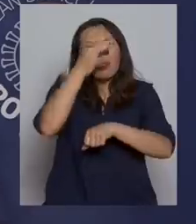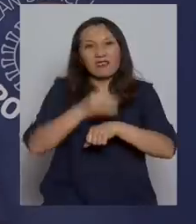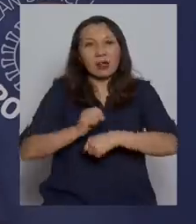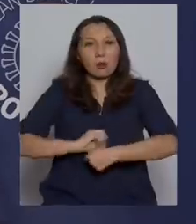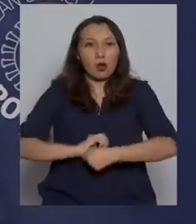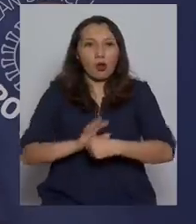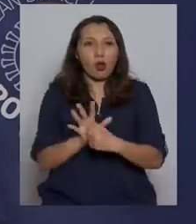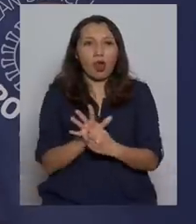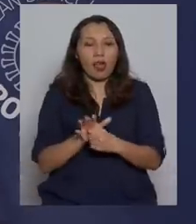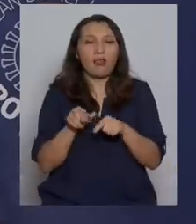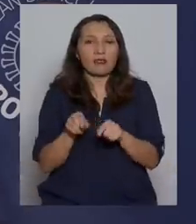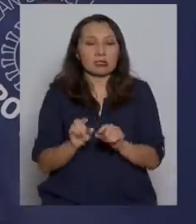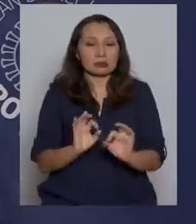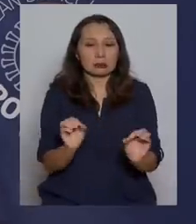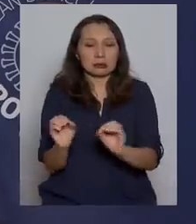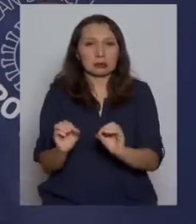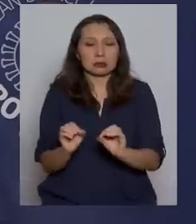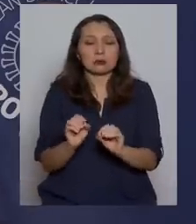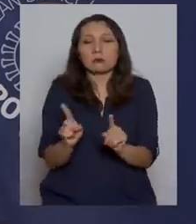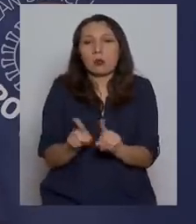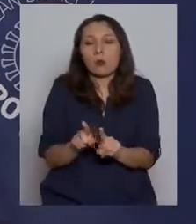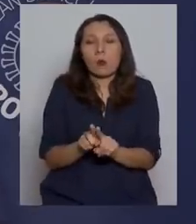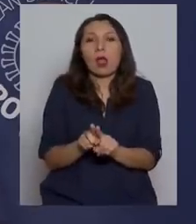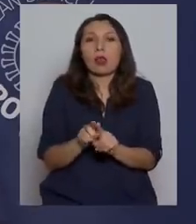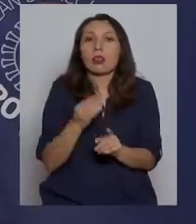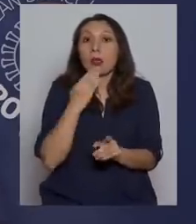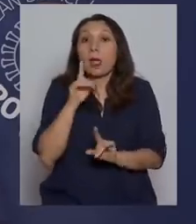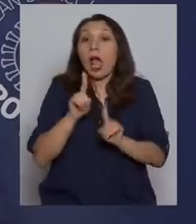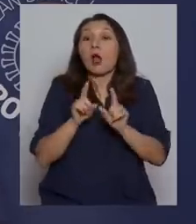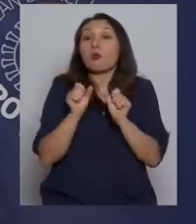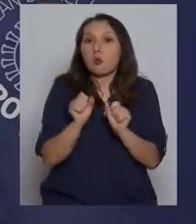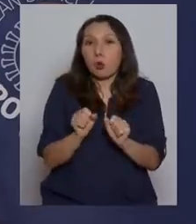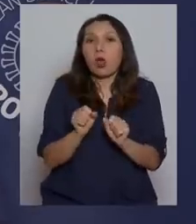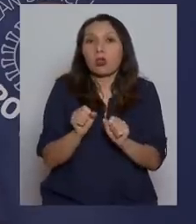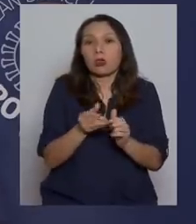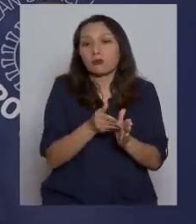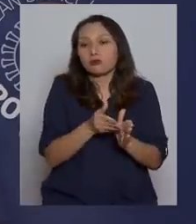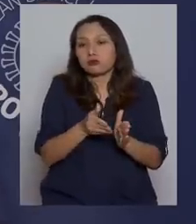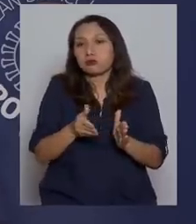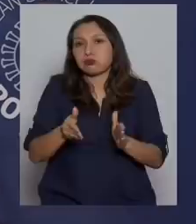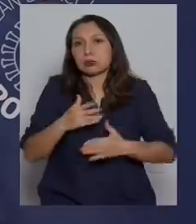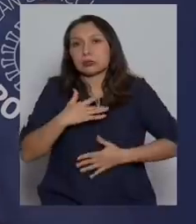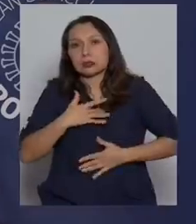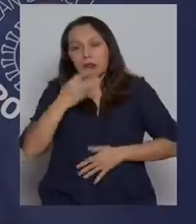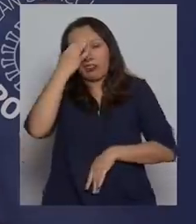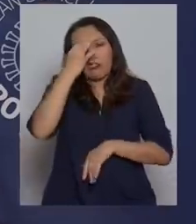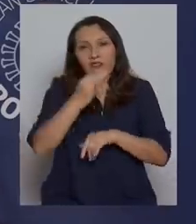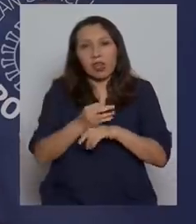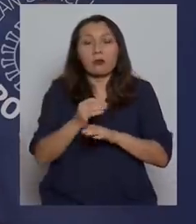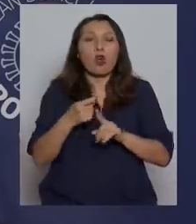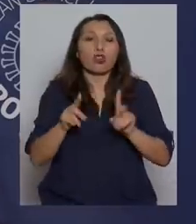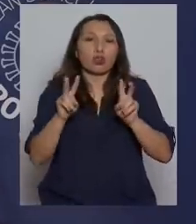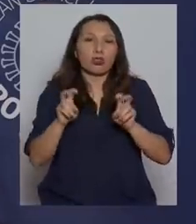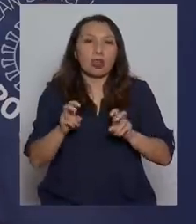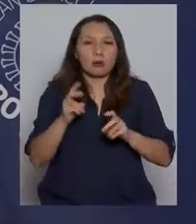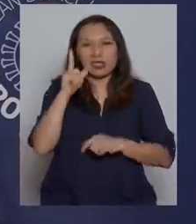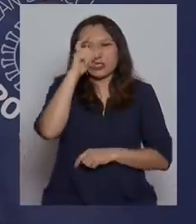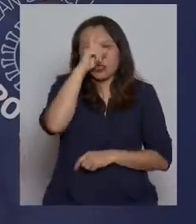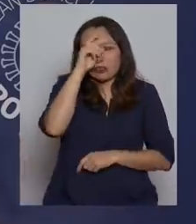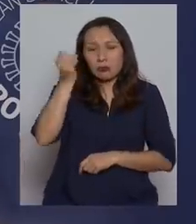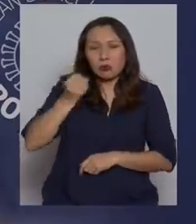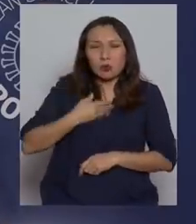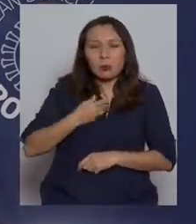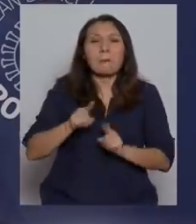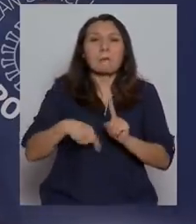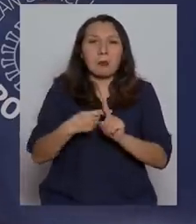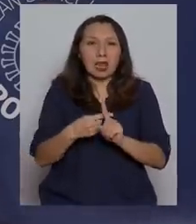el coronavirus, independiente, por supuesto, de que algunos podrían estar cursando alguna enfermedad asociada, una complicación